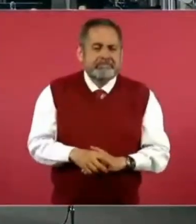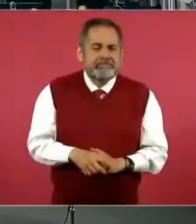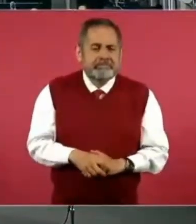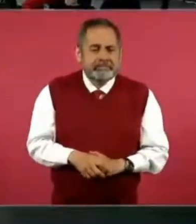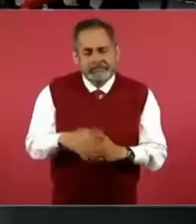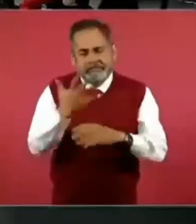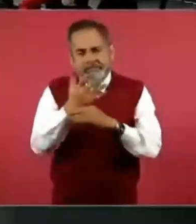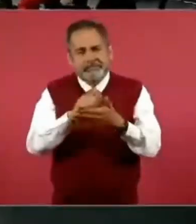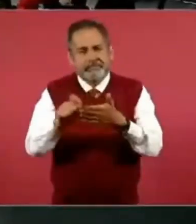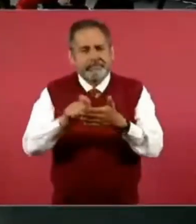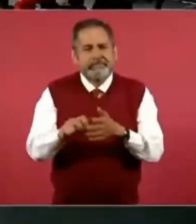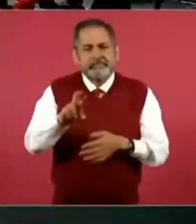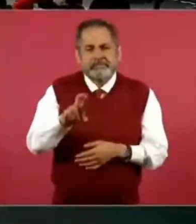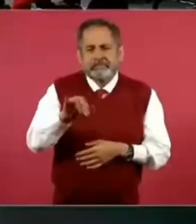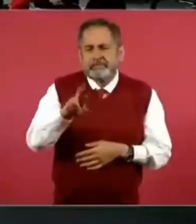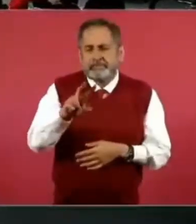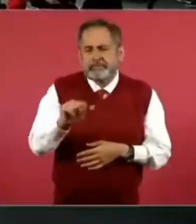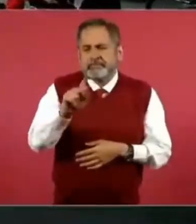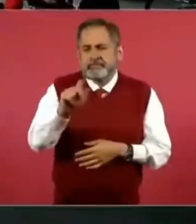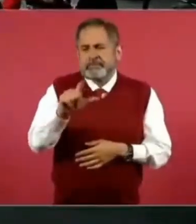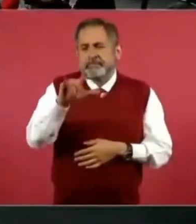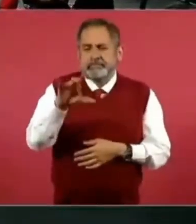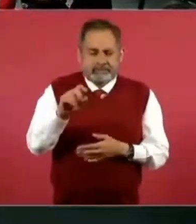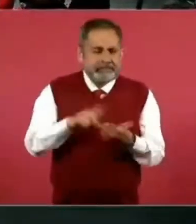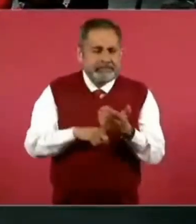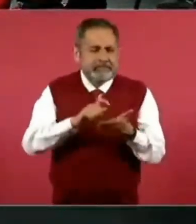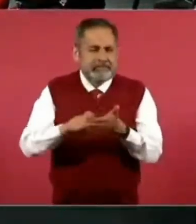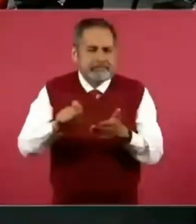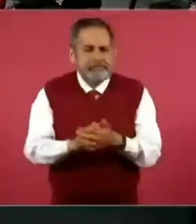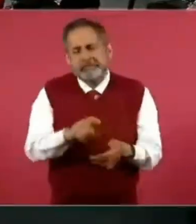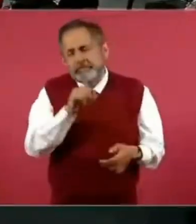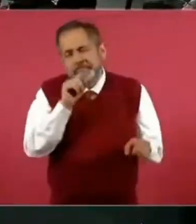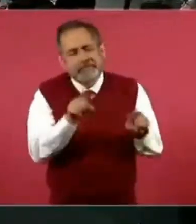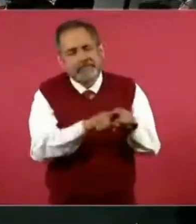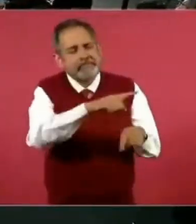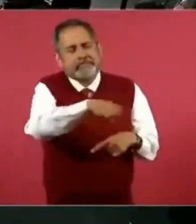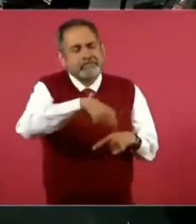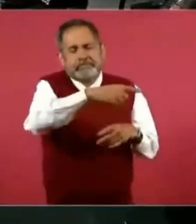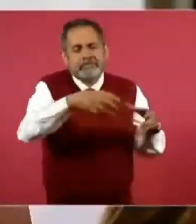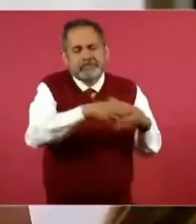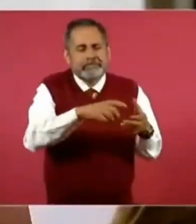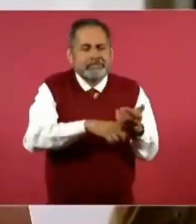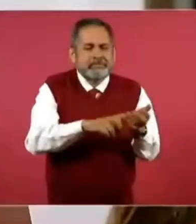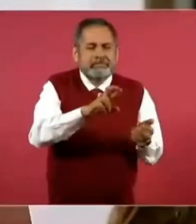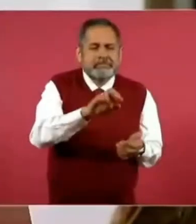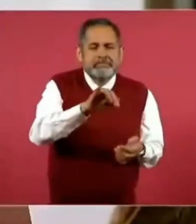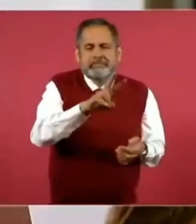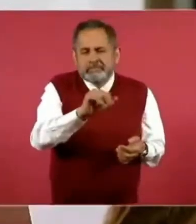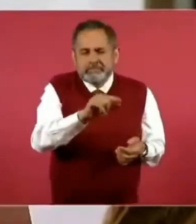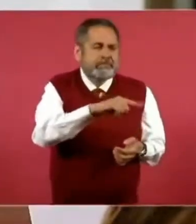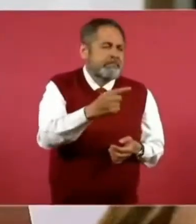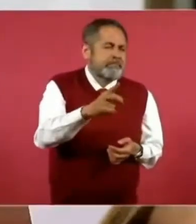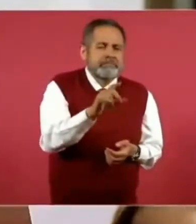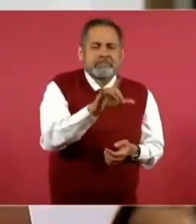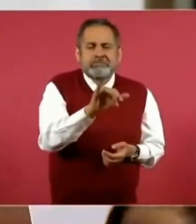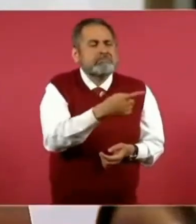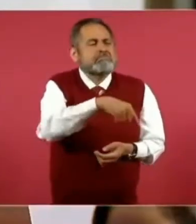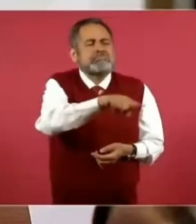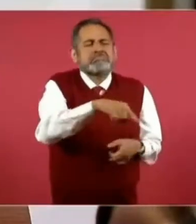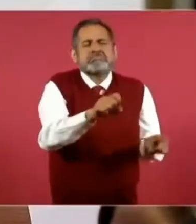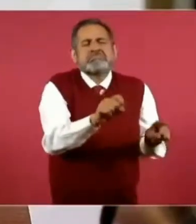Escribe Rivapalacio, ¿no? Que es lo mismo también, Dolia Esteves, Rivapalacio.